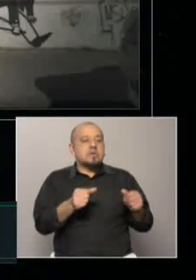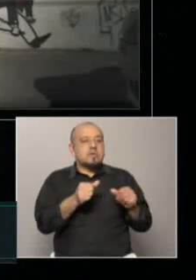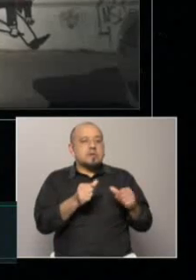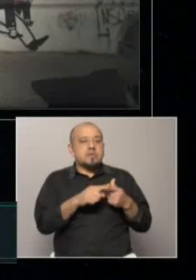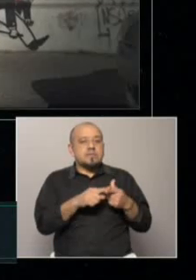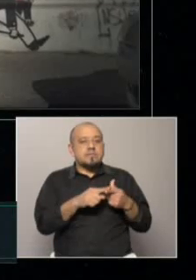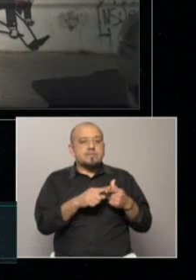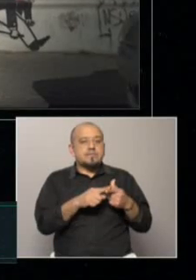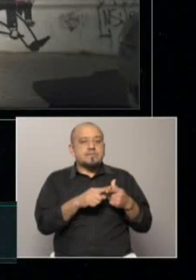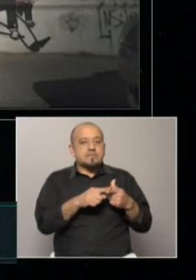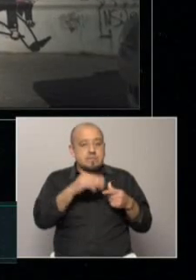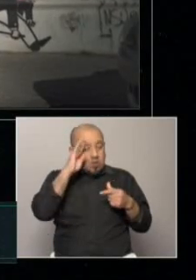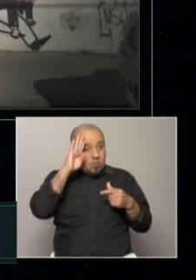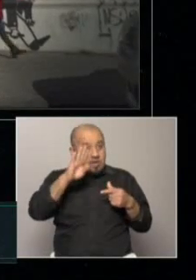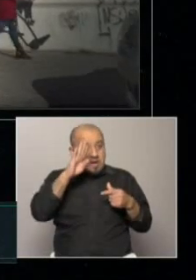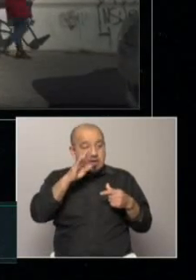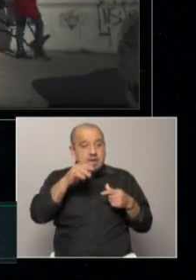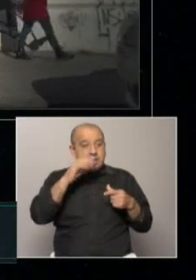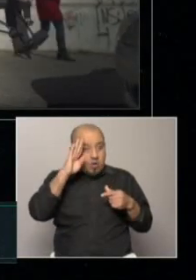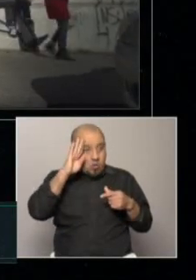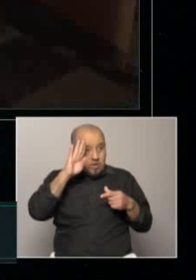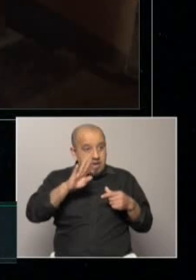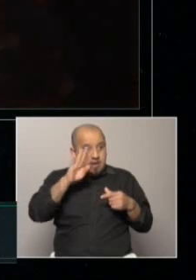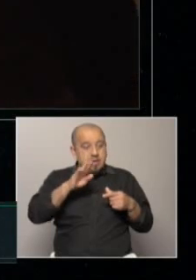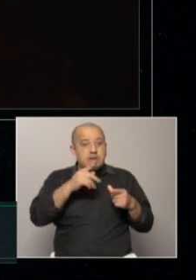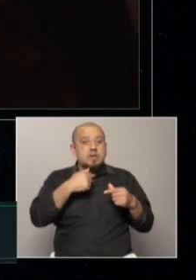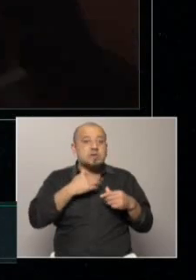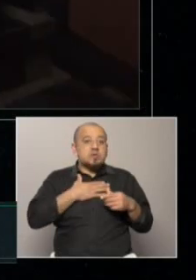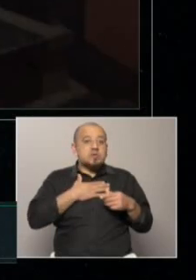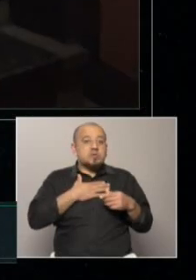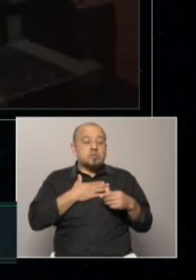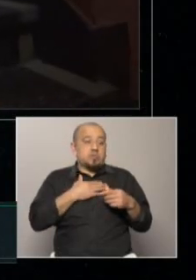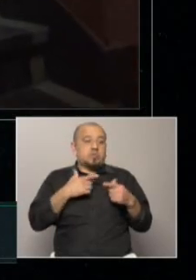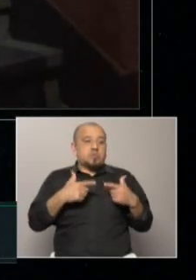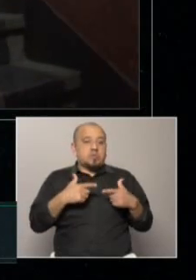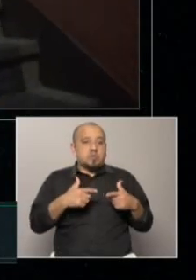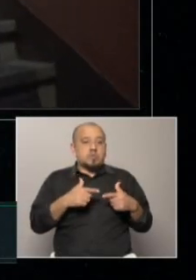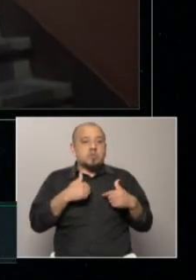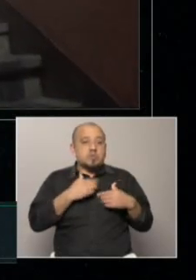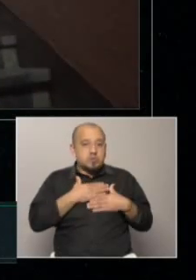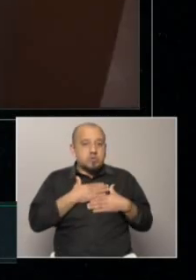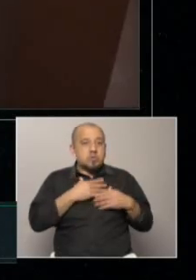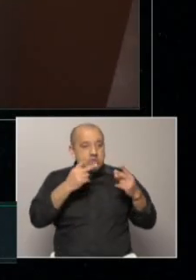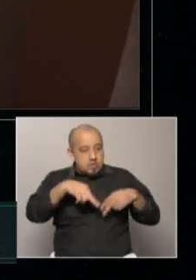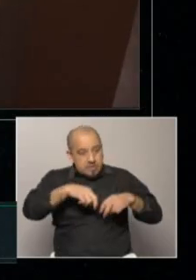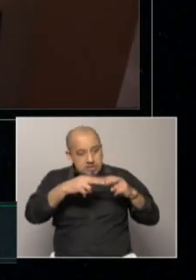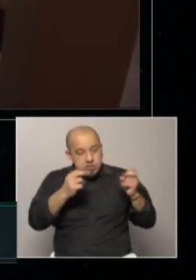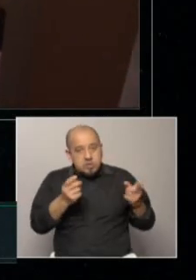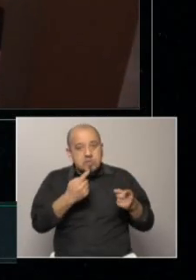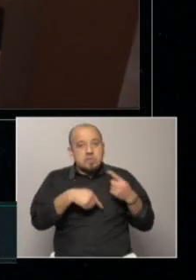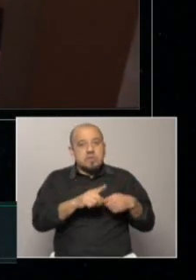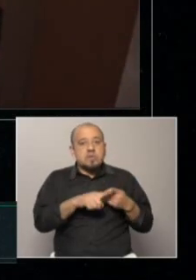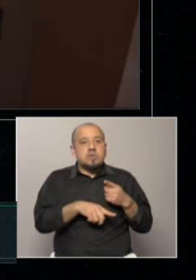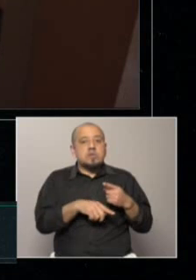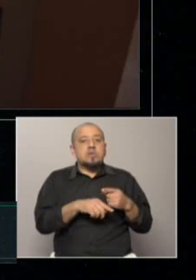este homenaje y yo tuve la suerte de formar parte de, bueno, hacer yo la investigación periodística, digamos, pero formar